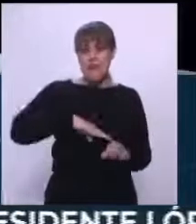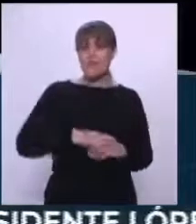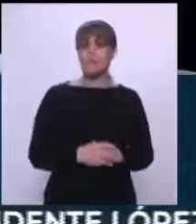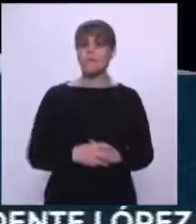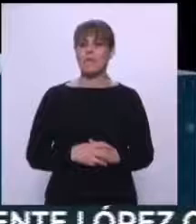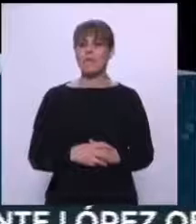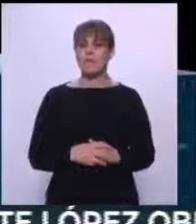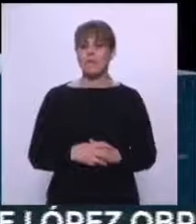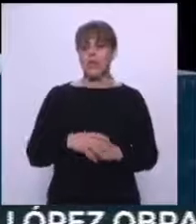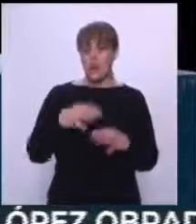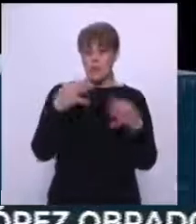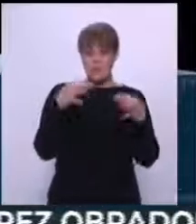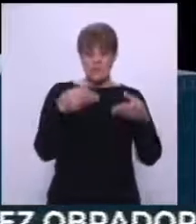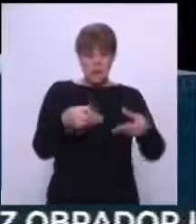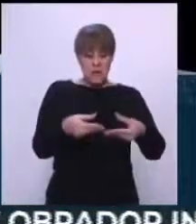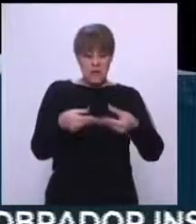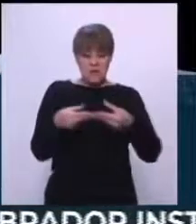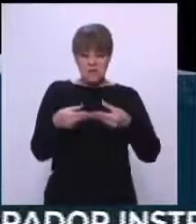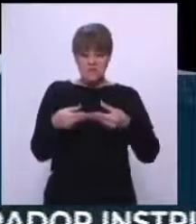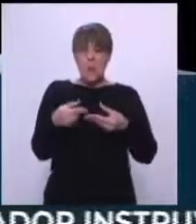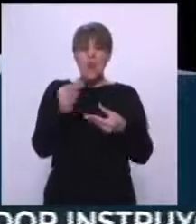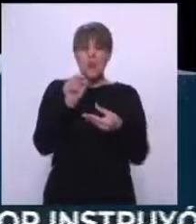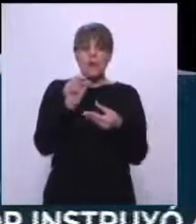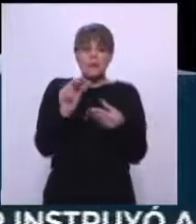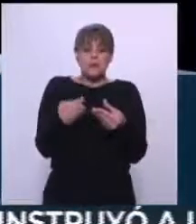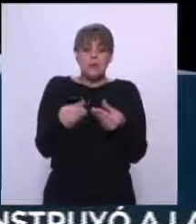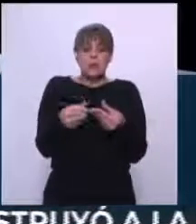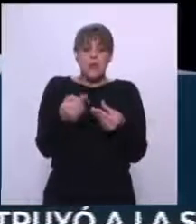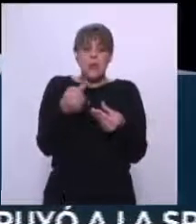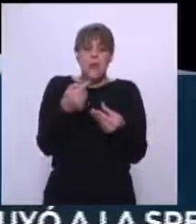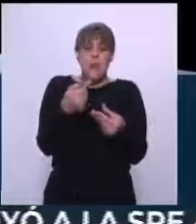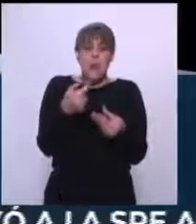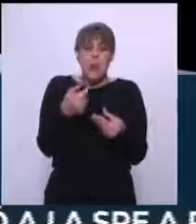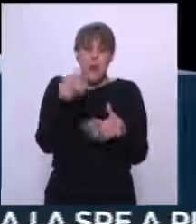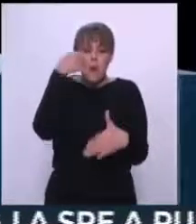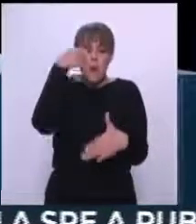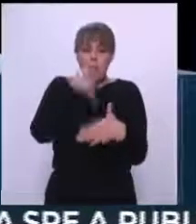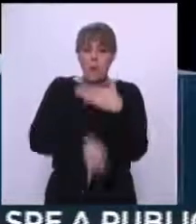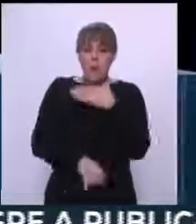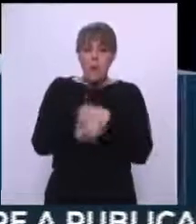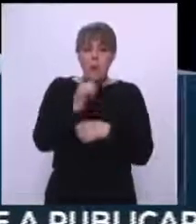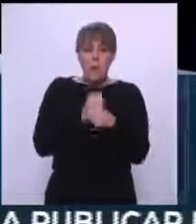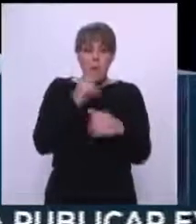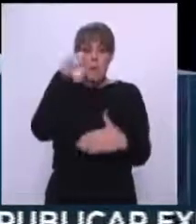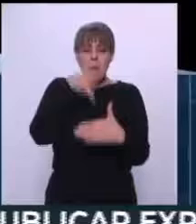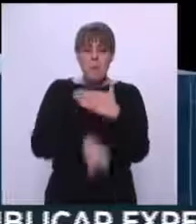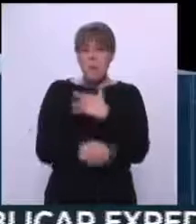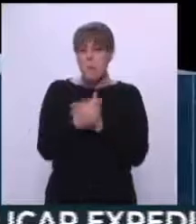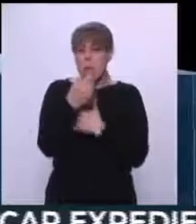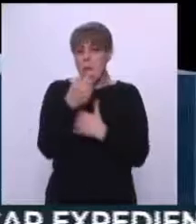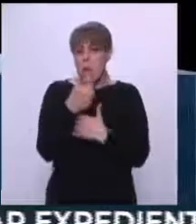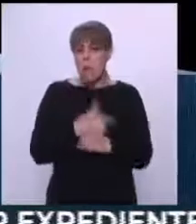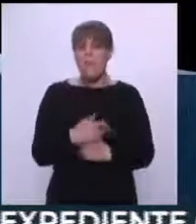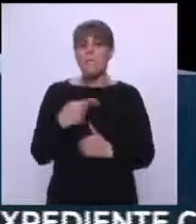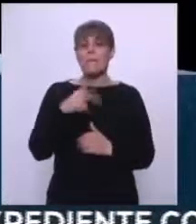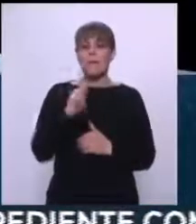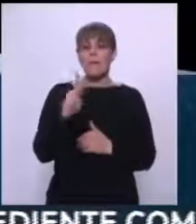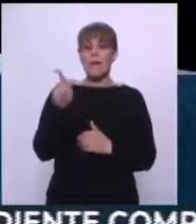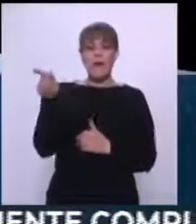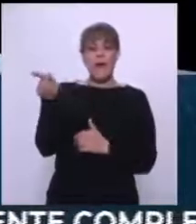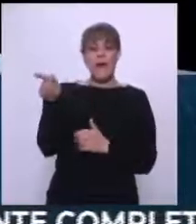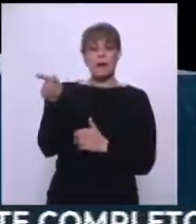un expediente el que presentan muy poco robusto, tú ya lo habías dicho, pero con relación a lo que dijo